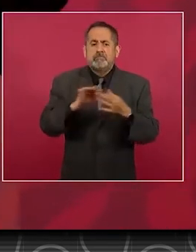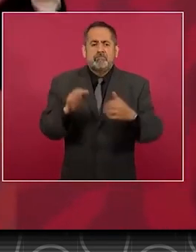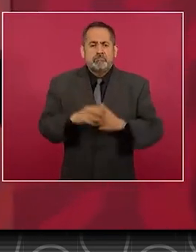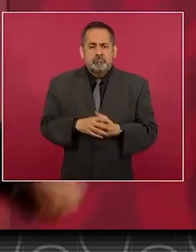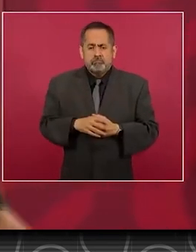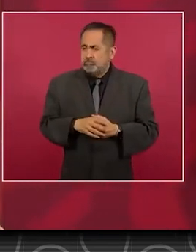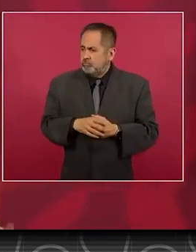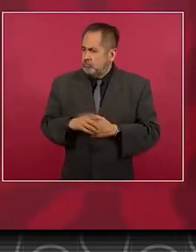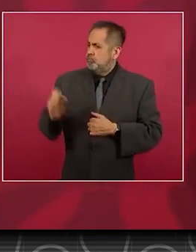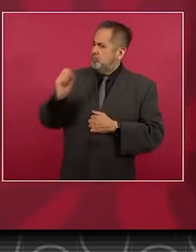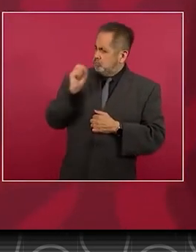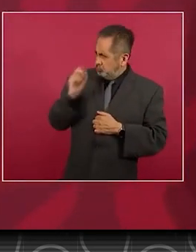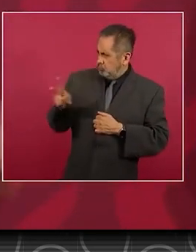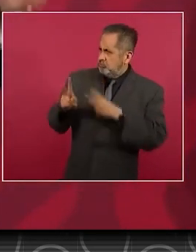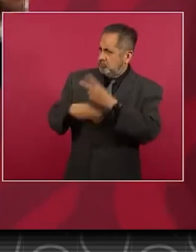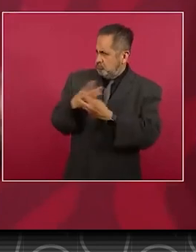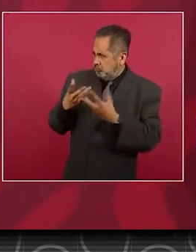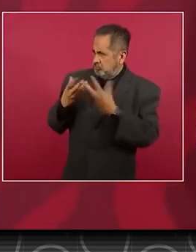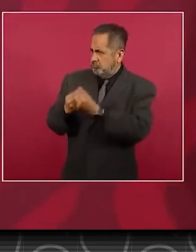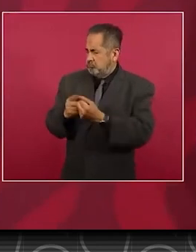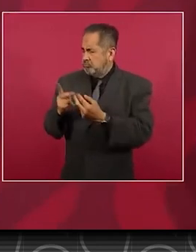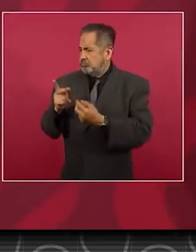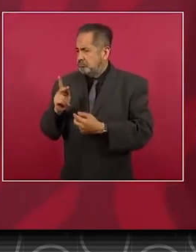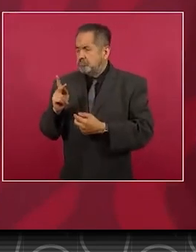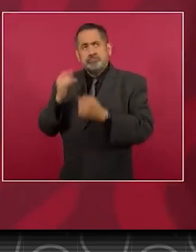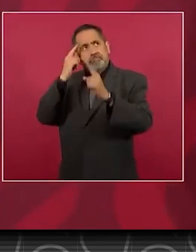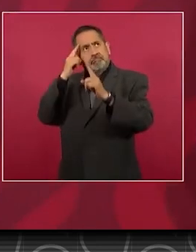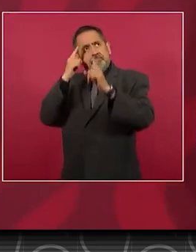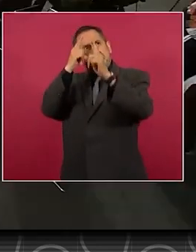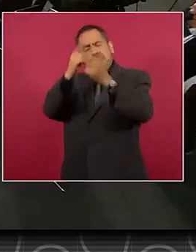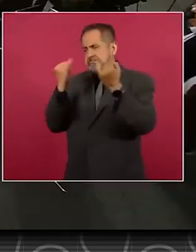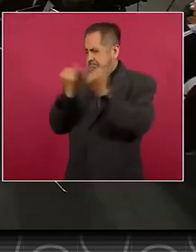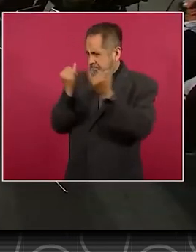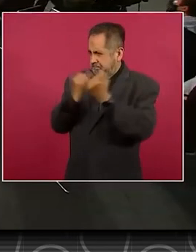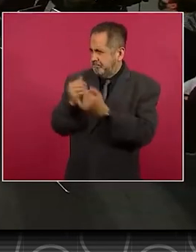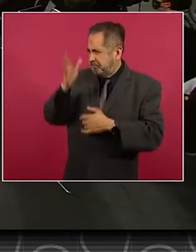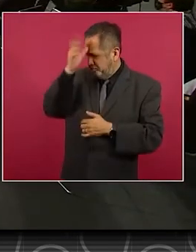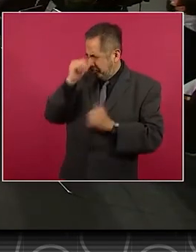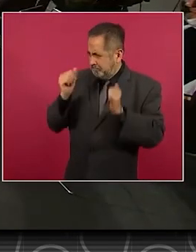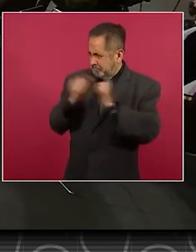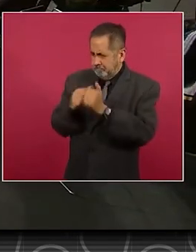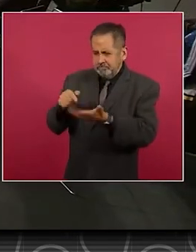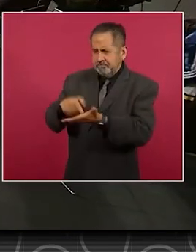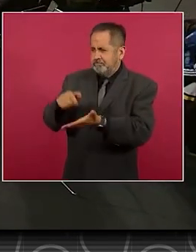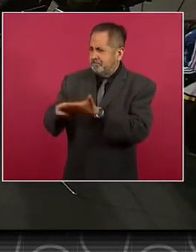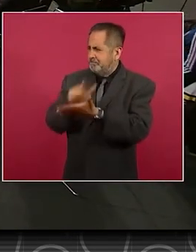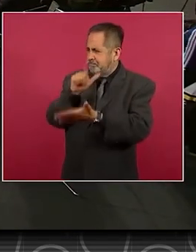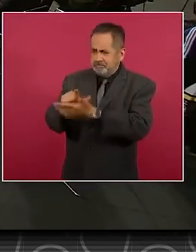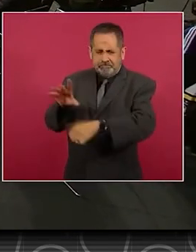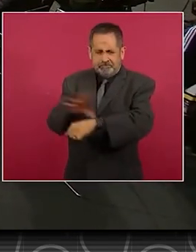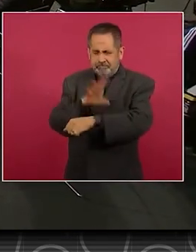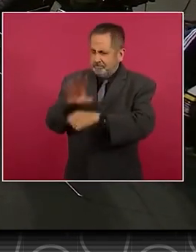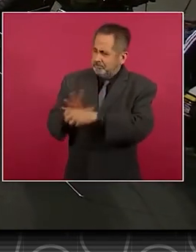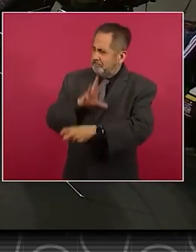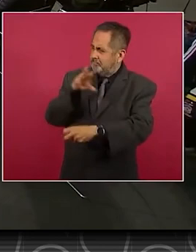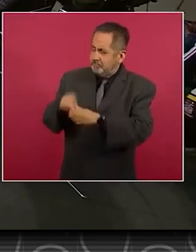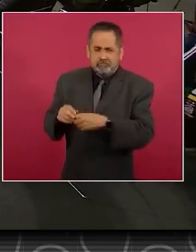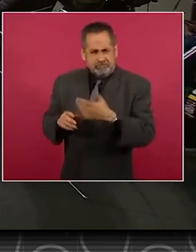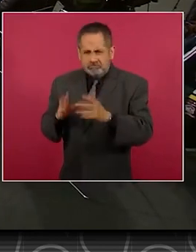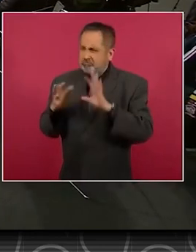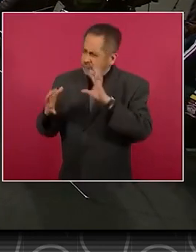En esto vamos, porque coincidimos, porque las 60